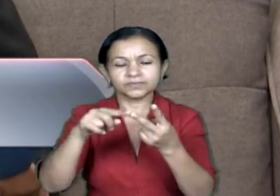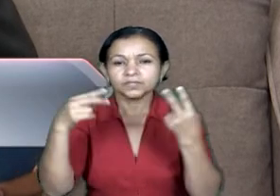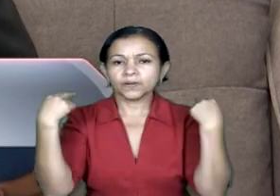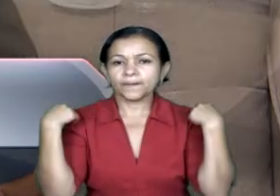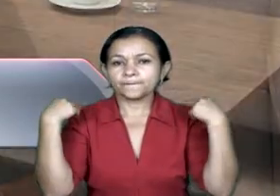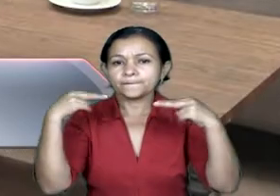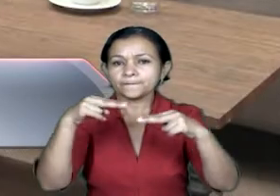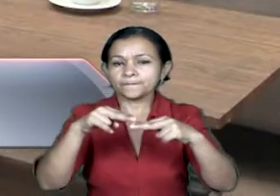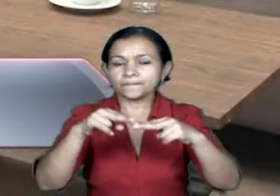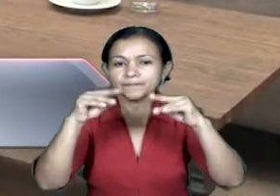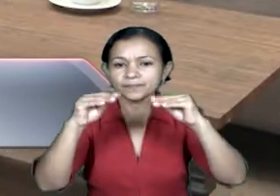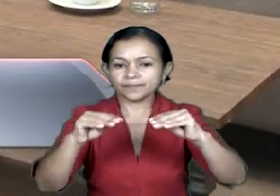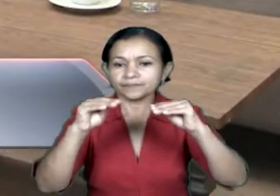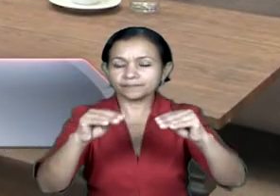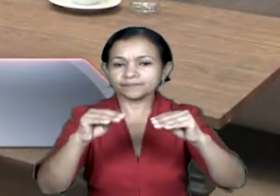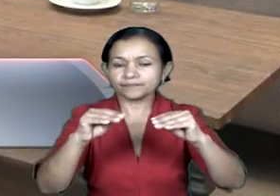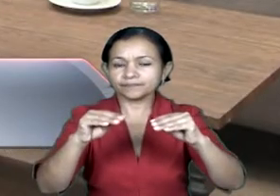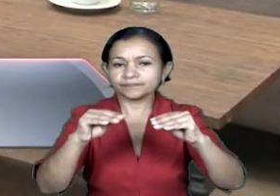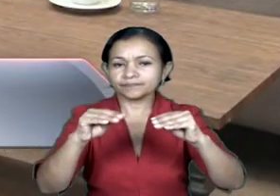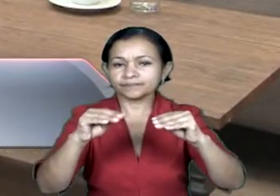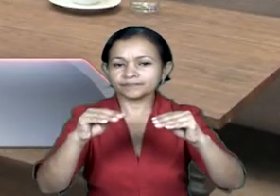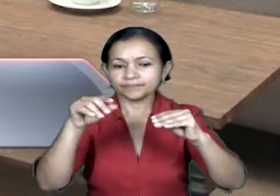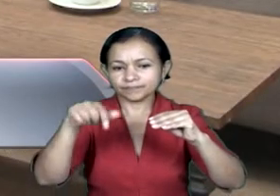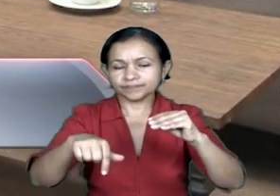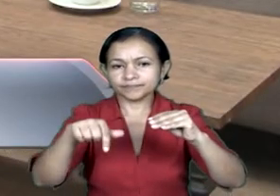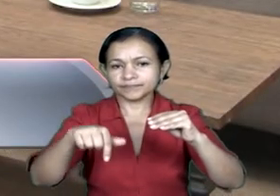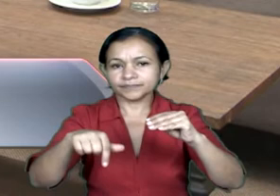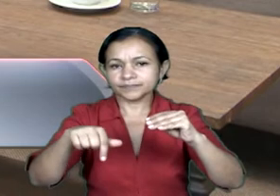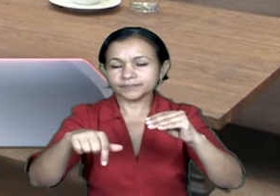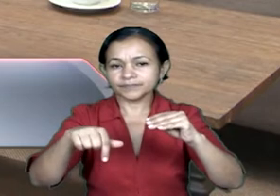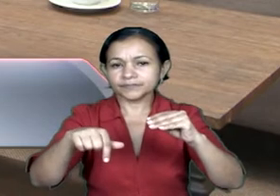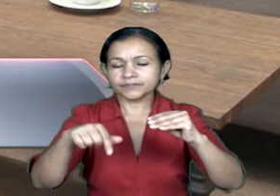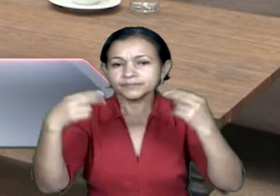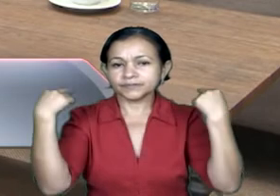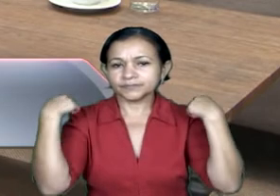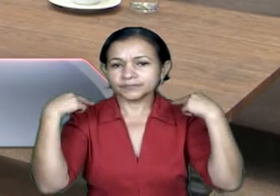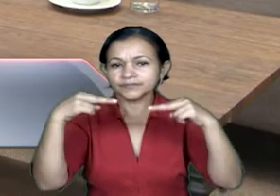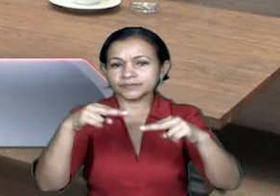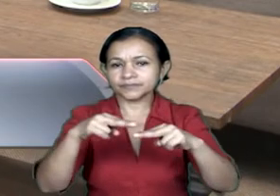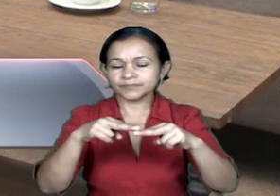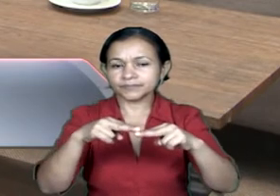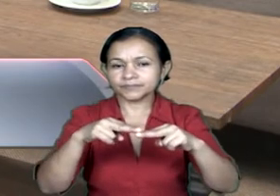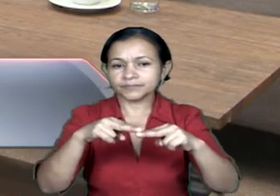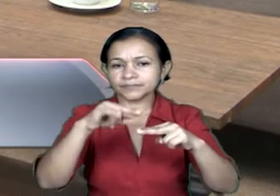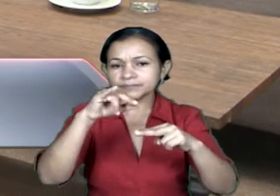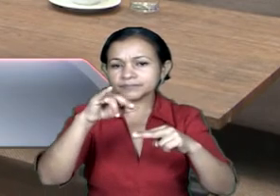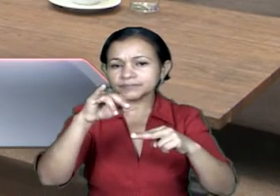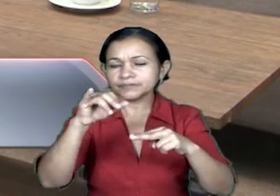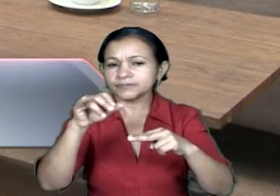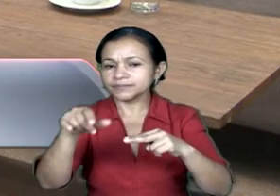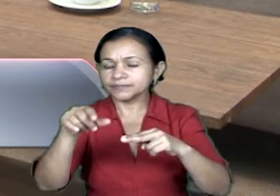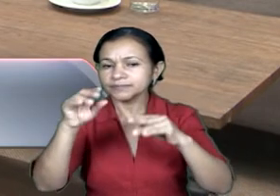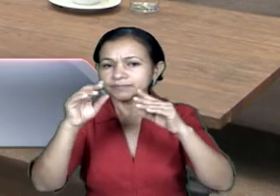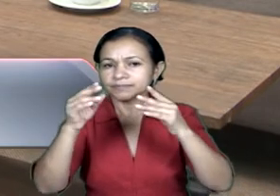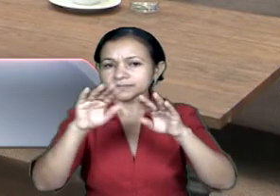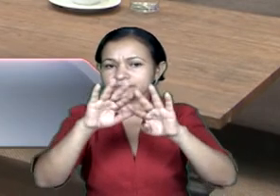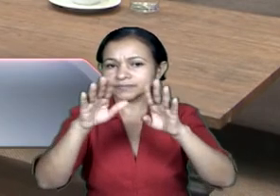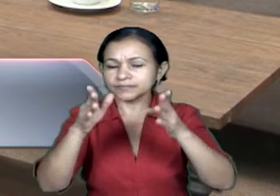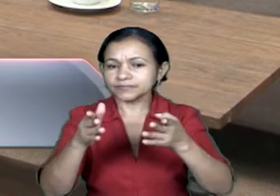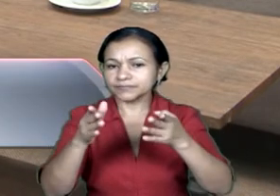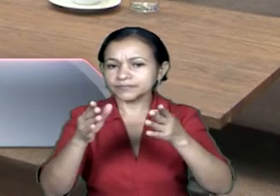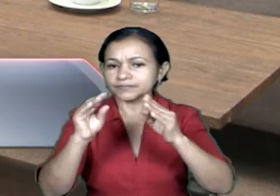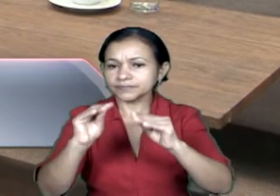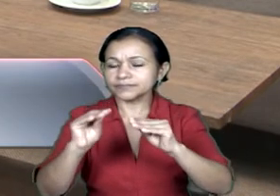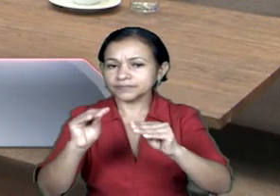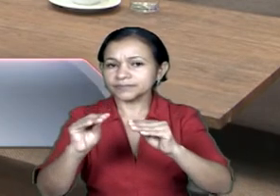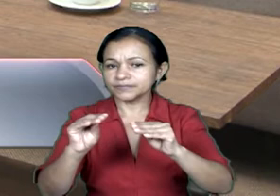que enseñan chino mandarín. Acá una profesora enseña Yen, ¿no? Enseña,